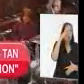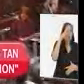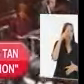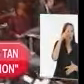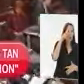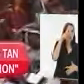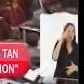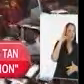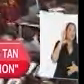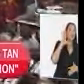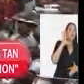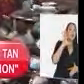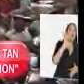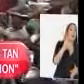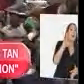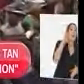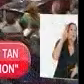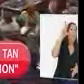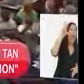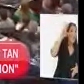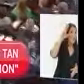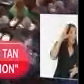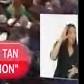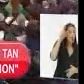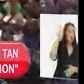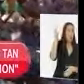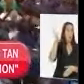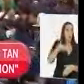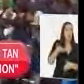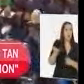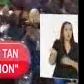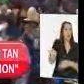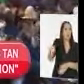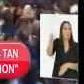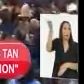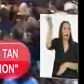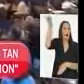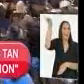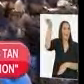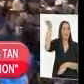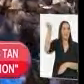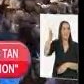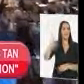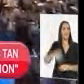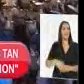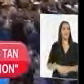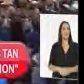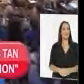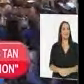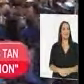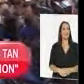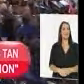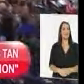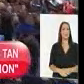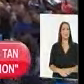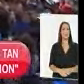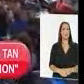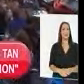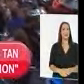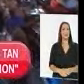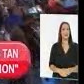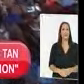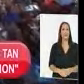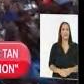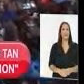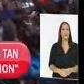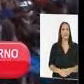chicos no tuvieron clase. Claro. Y el que corría a Scioli era Baradel. Exacto. Y estaba mandado por el kirchnerismo para complicarle a